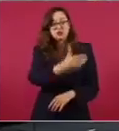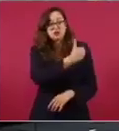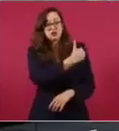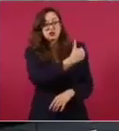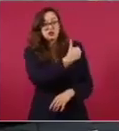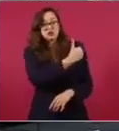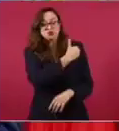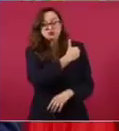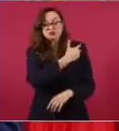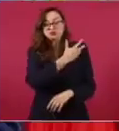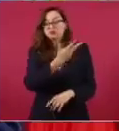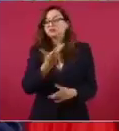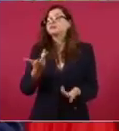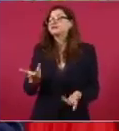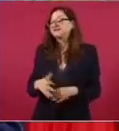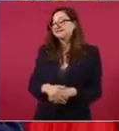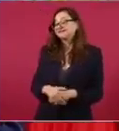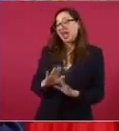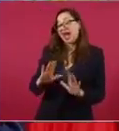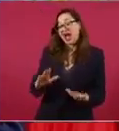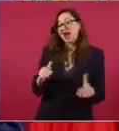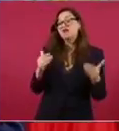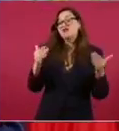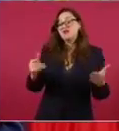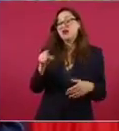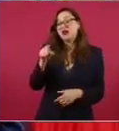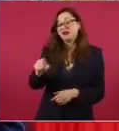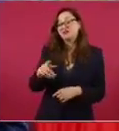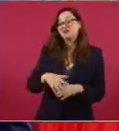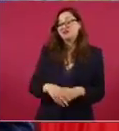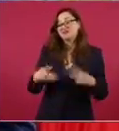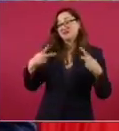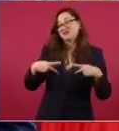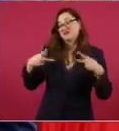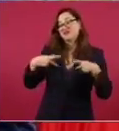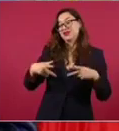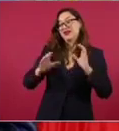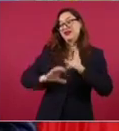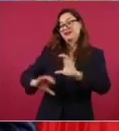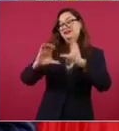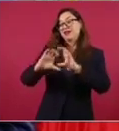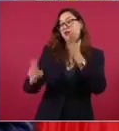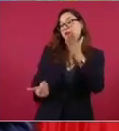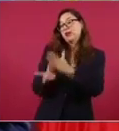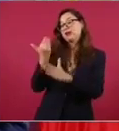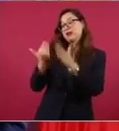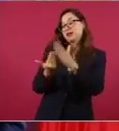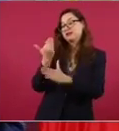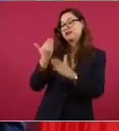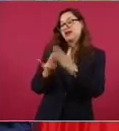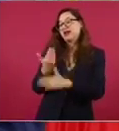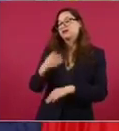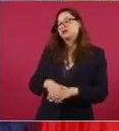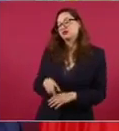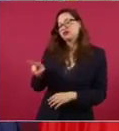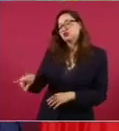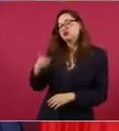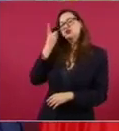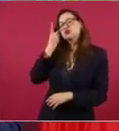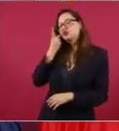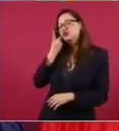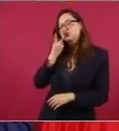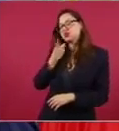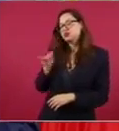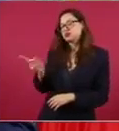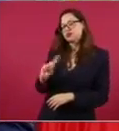ay, papá, están con mañanitas, no seas así. Me gustó mucho